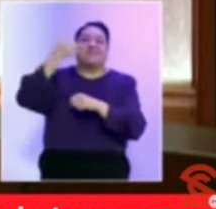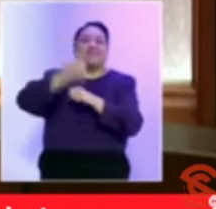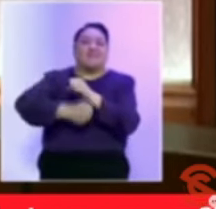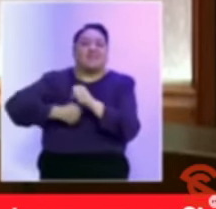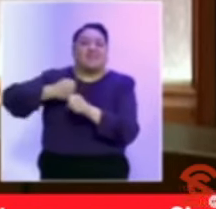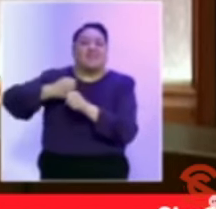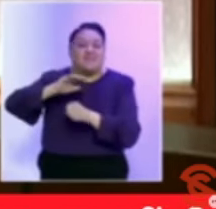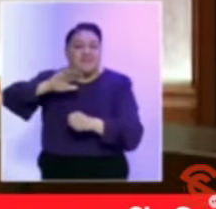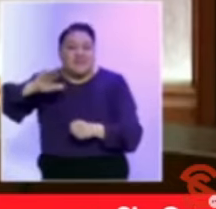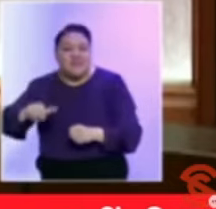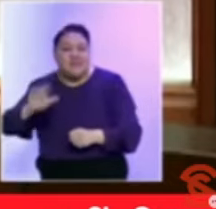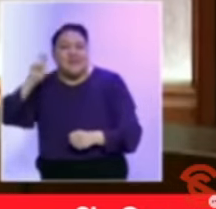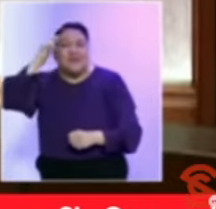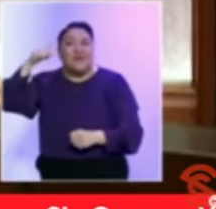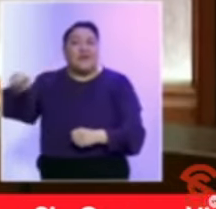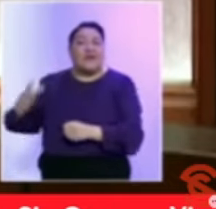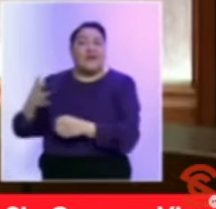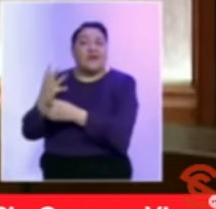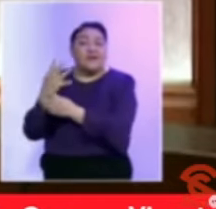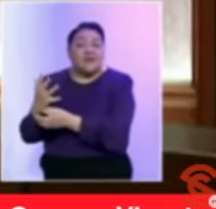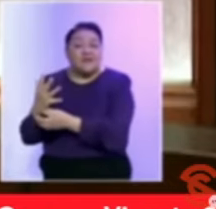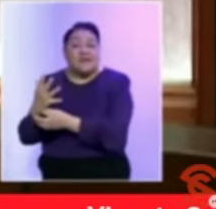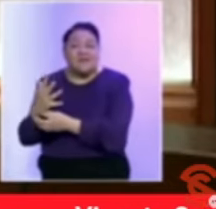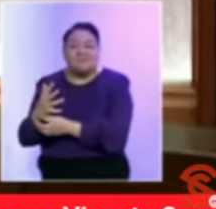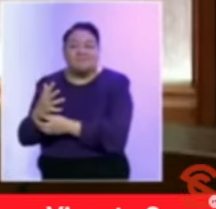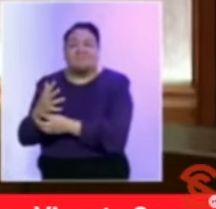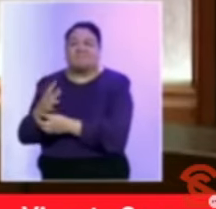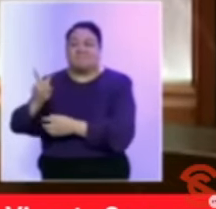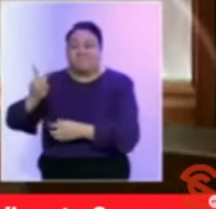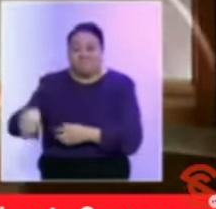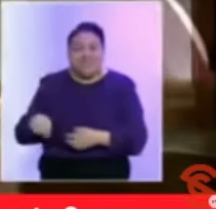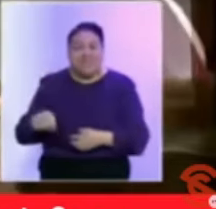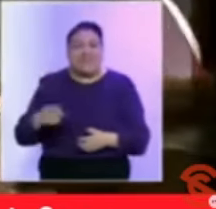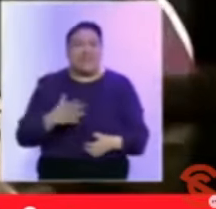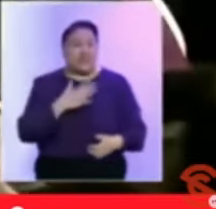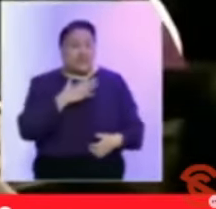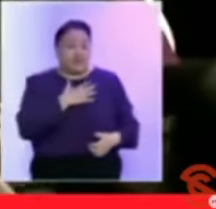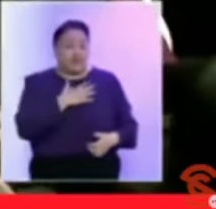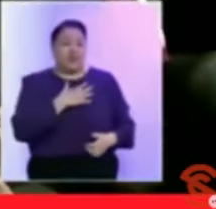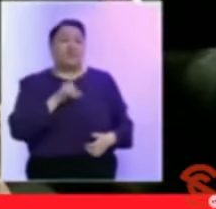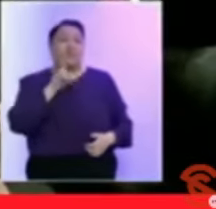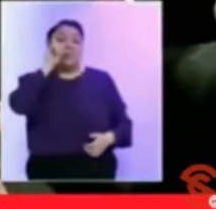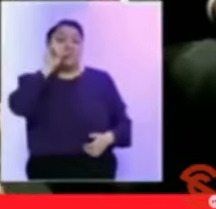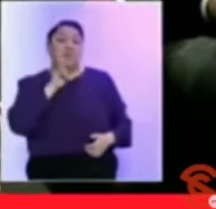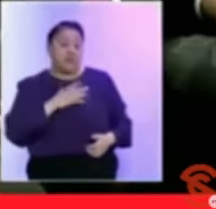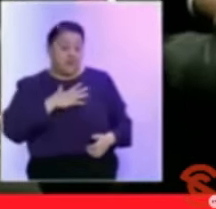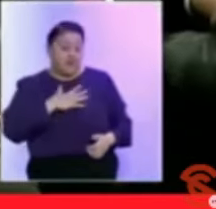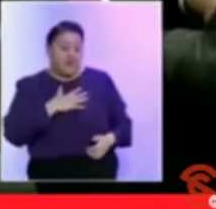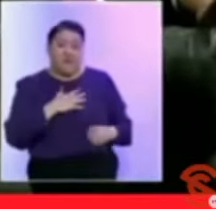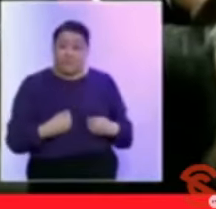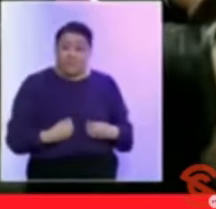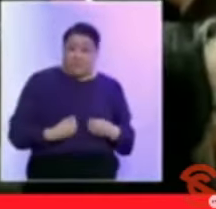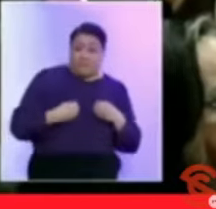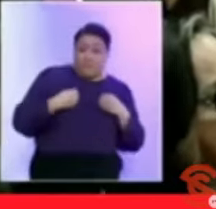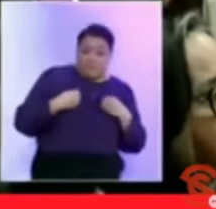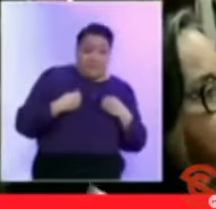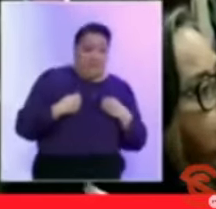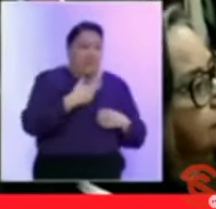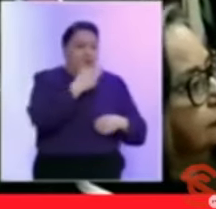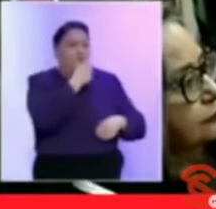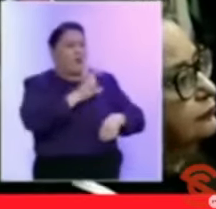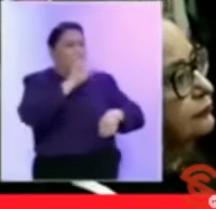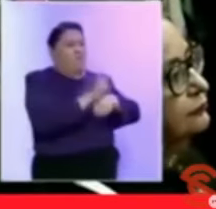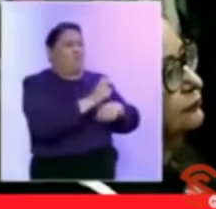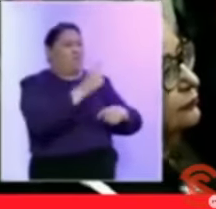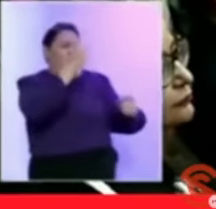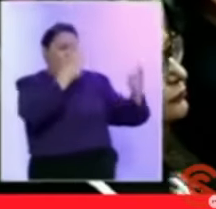luctuoso al señalar soy una mujer que vivió y luchó contra el patriarcado